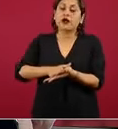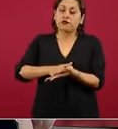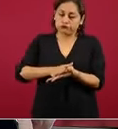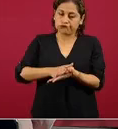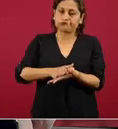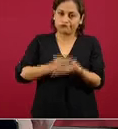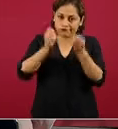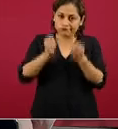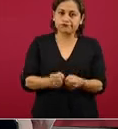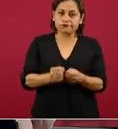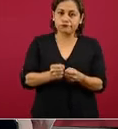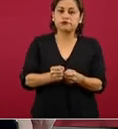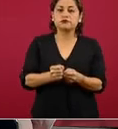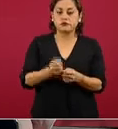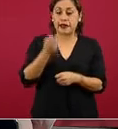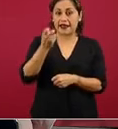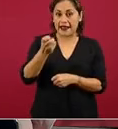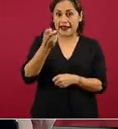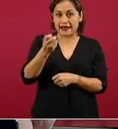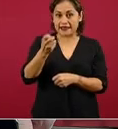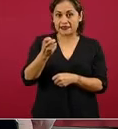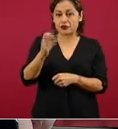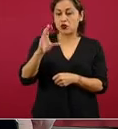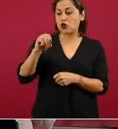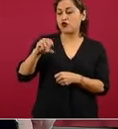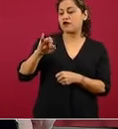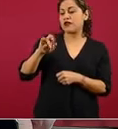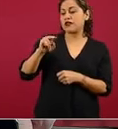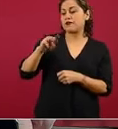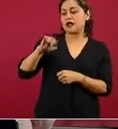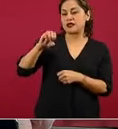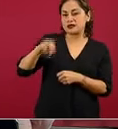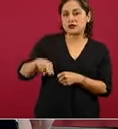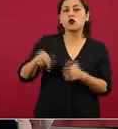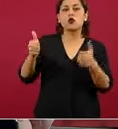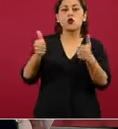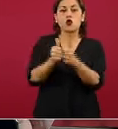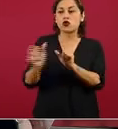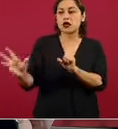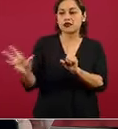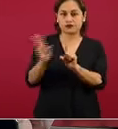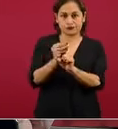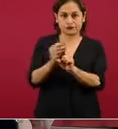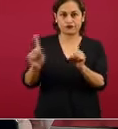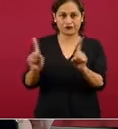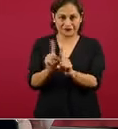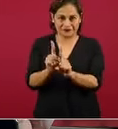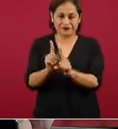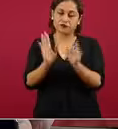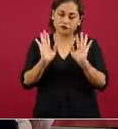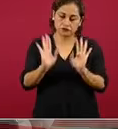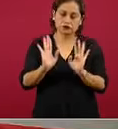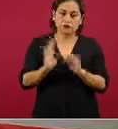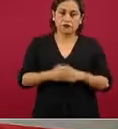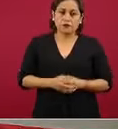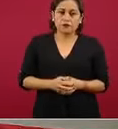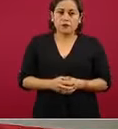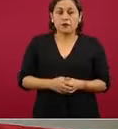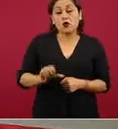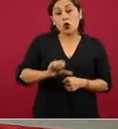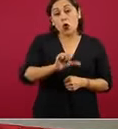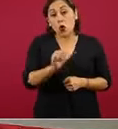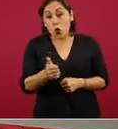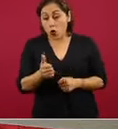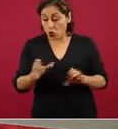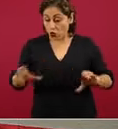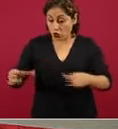de que fue positivo, y eso es lo que se llama confirmación por asociación epidemiológica. Pero también tenemos un grupo de personas a las que ya